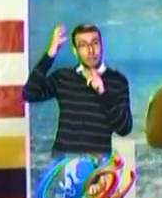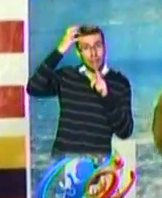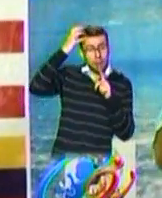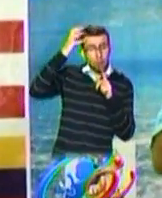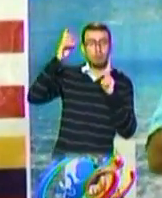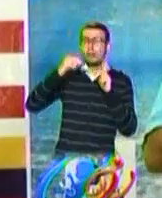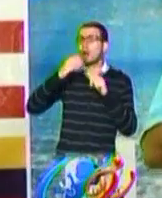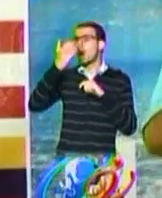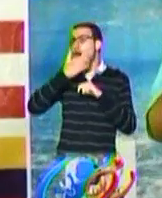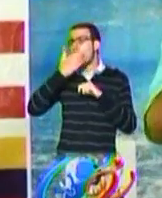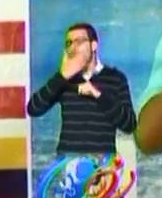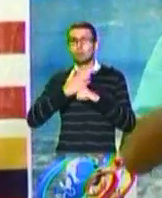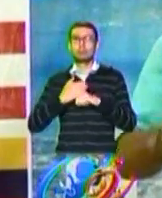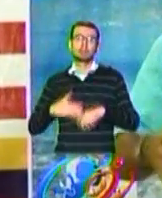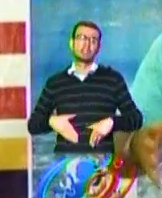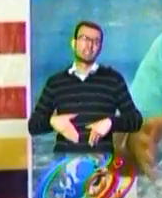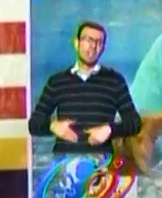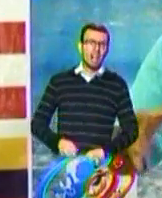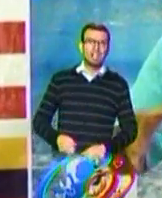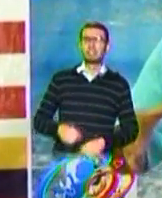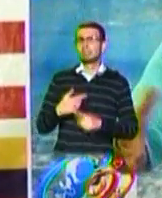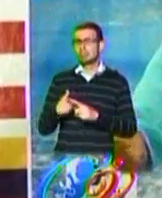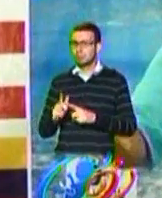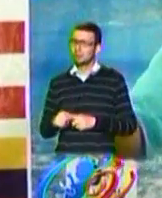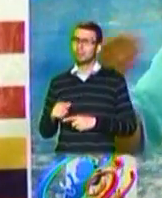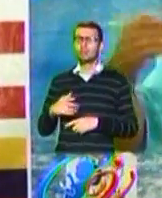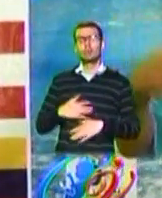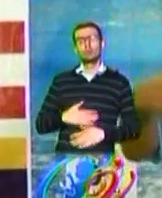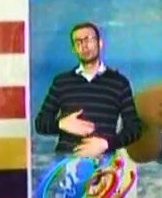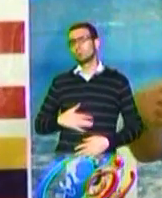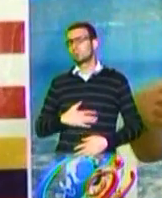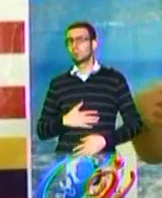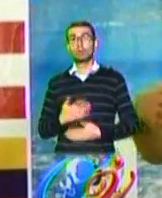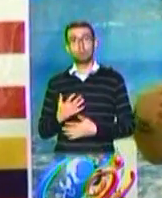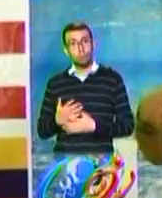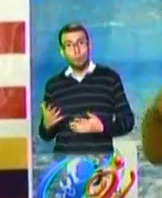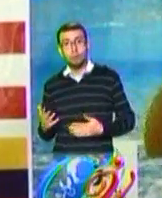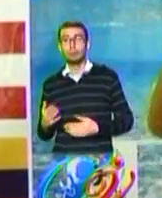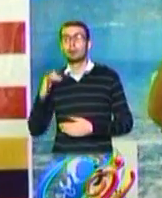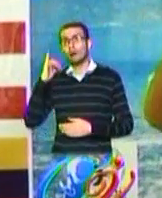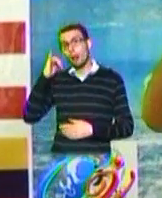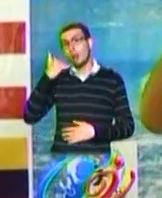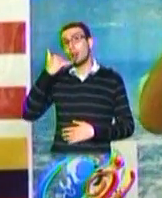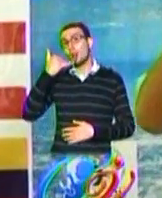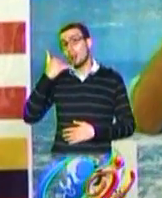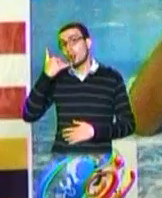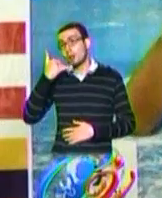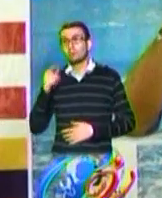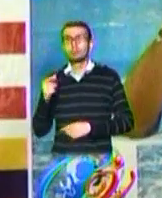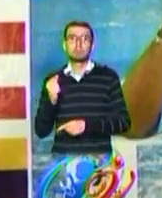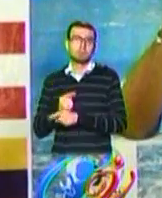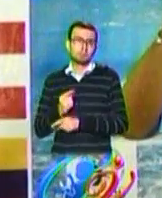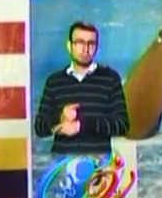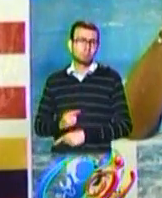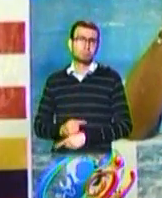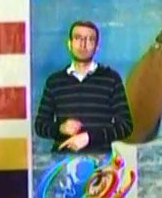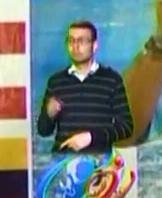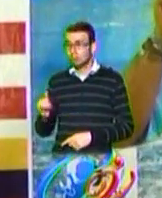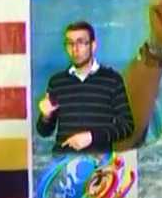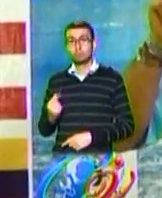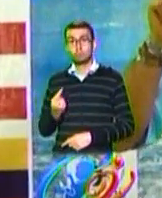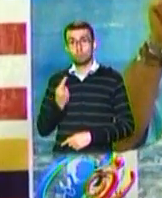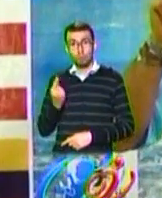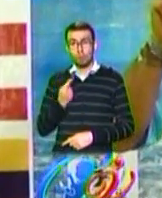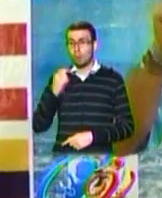el cansancio y muchos otros procesos patológicos empiezan a aparecer por, estoy hablando de un solo electrodoméstico,